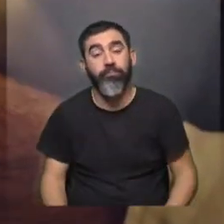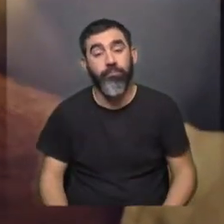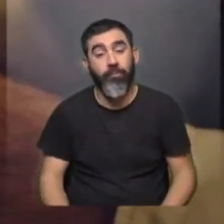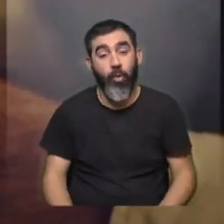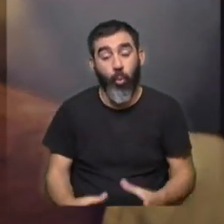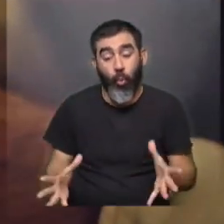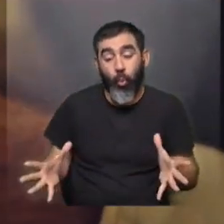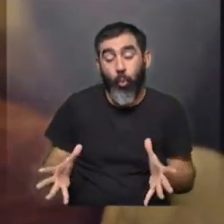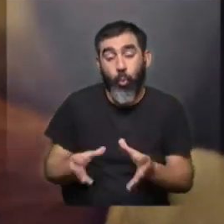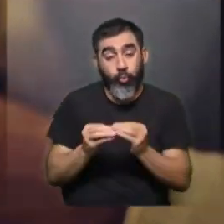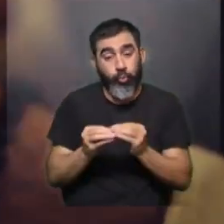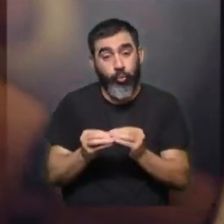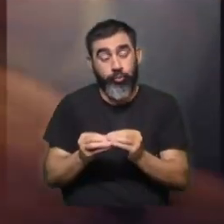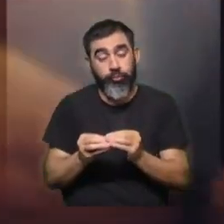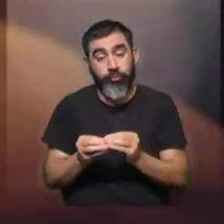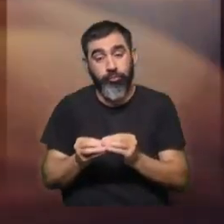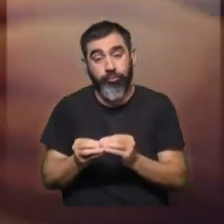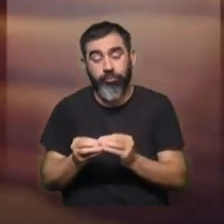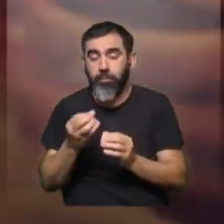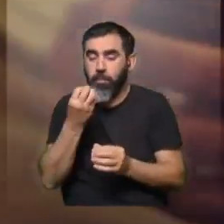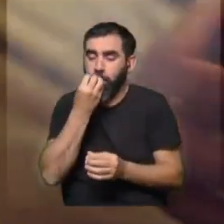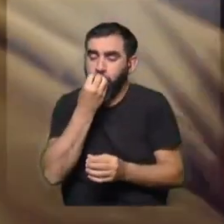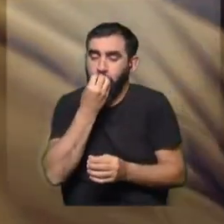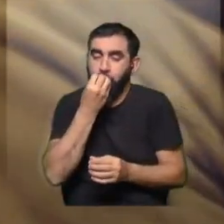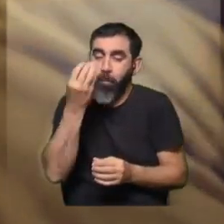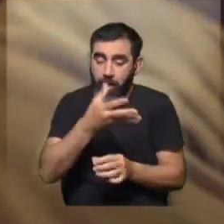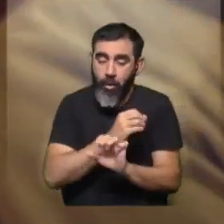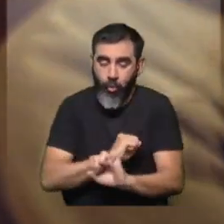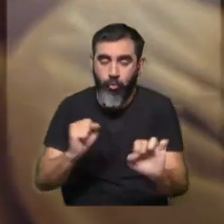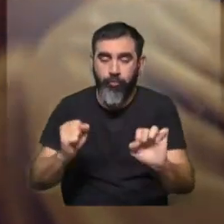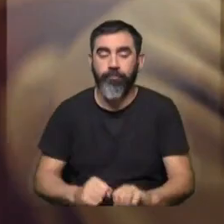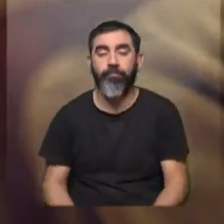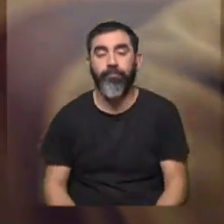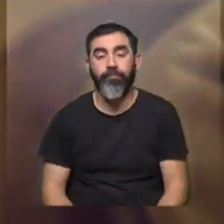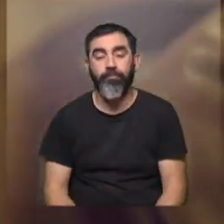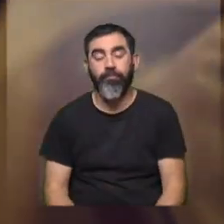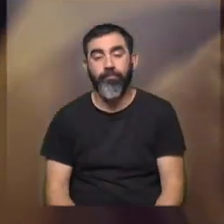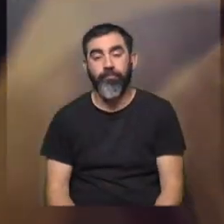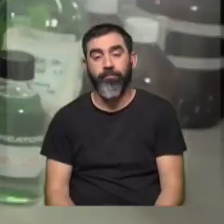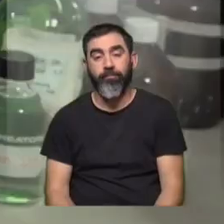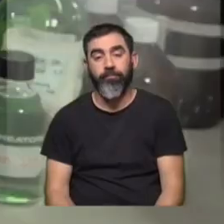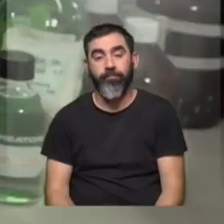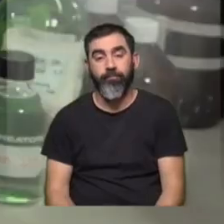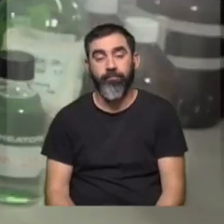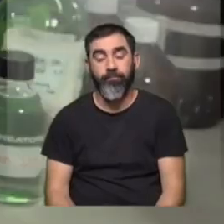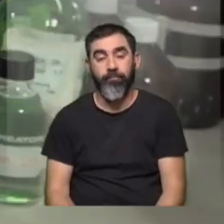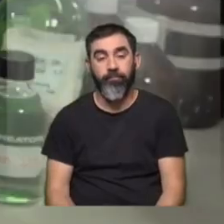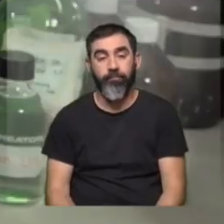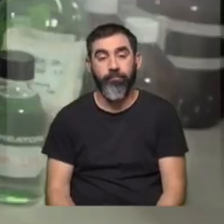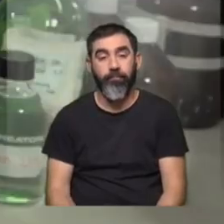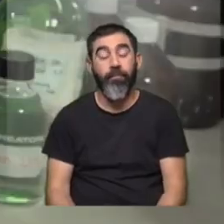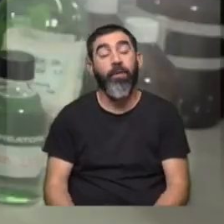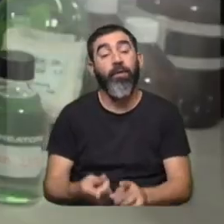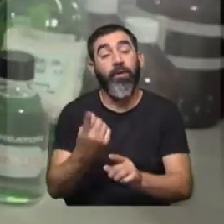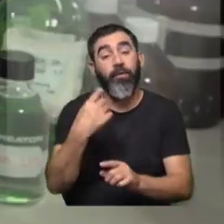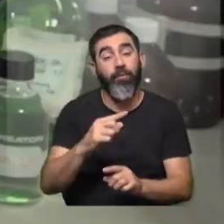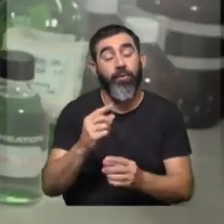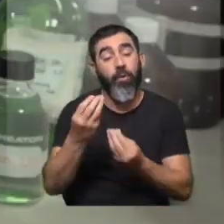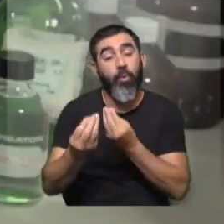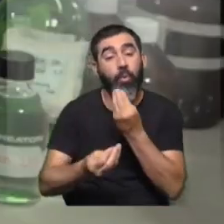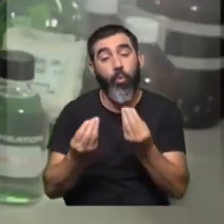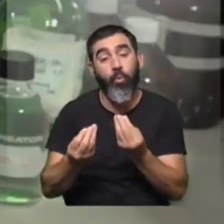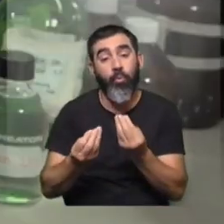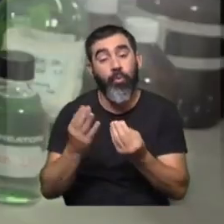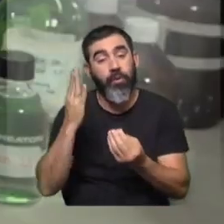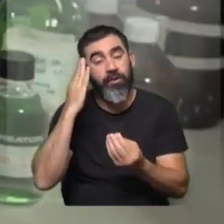capaz que juntos, como vimos nosotros, pueden llegar a tener efectos mayores. Entonces hay que tener en cuenta como